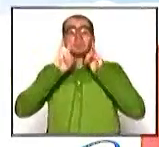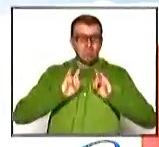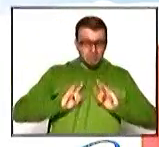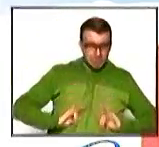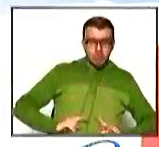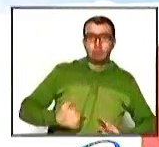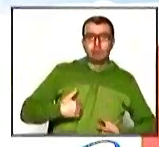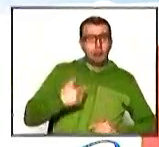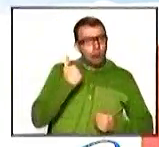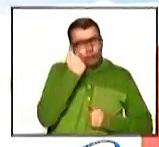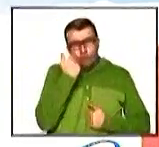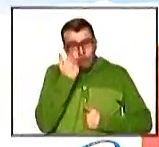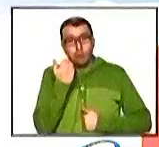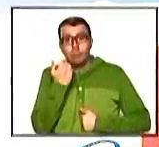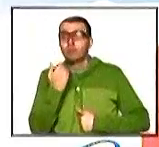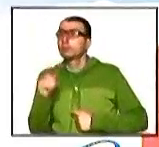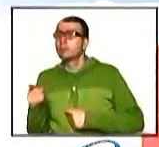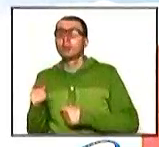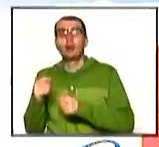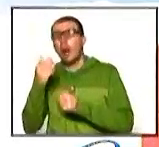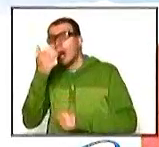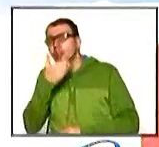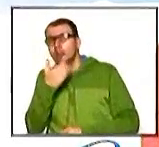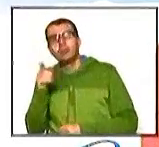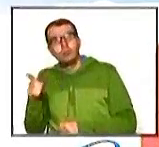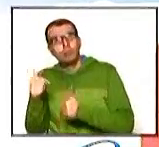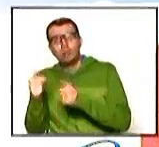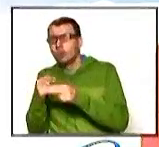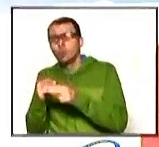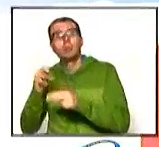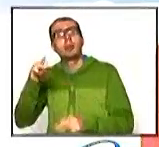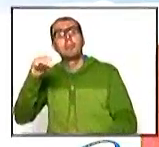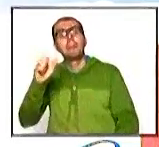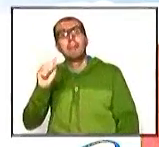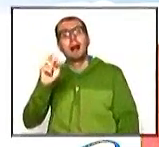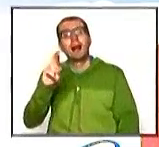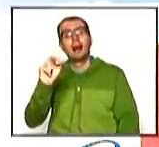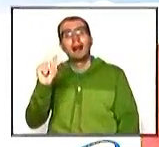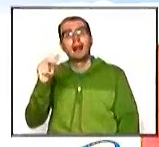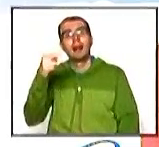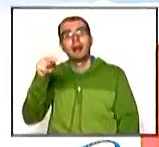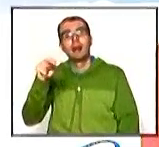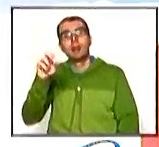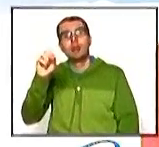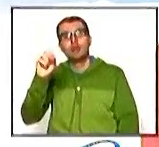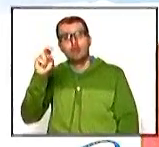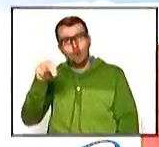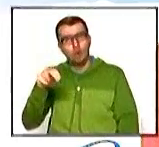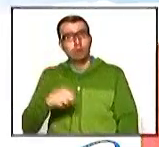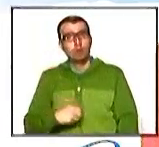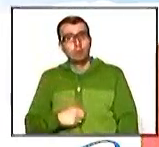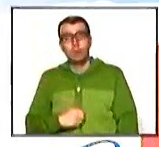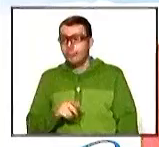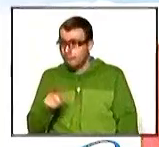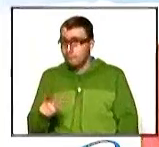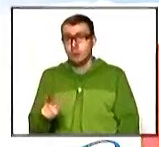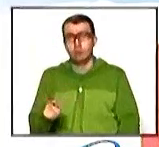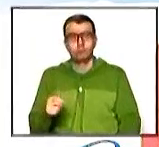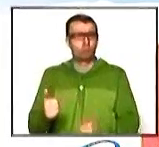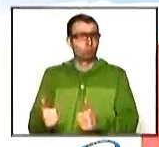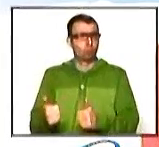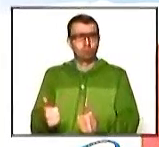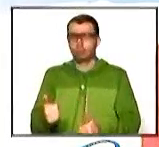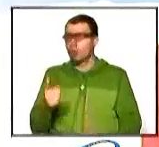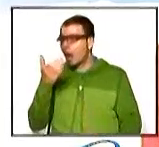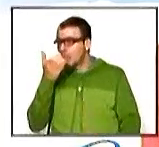hay una fruta muy buena que se llama marañón. El marañón tiene propiedades excelentes, porque